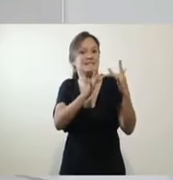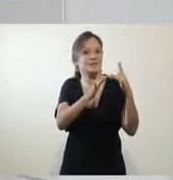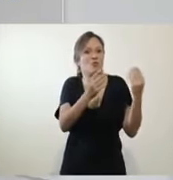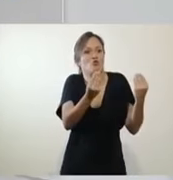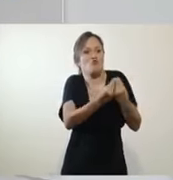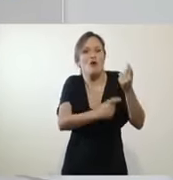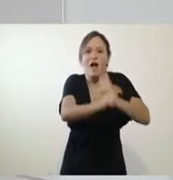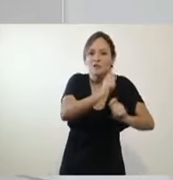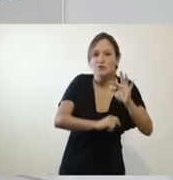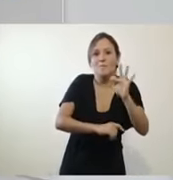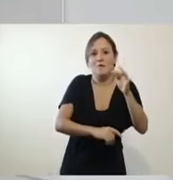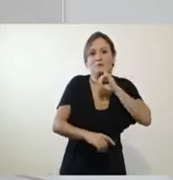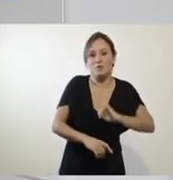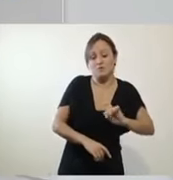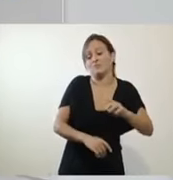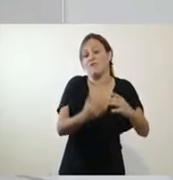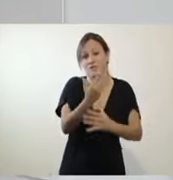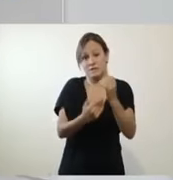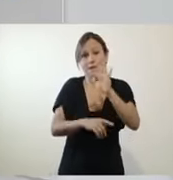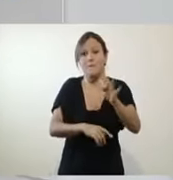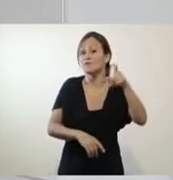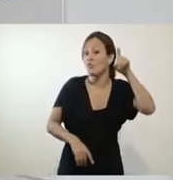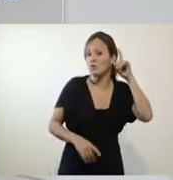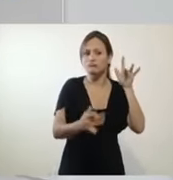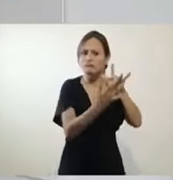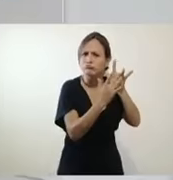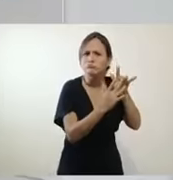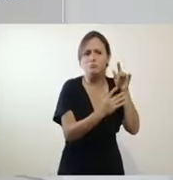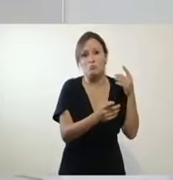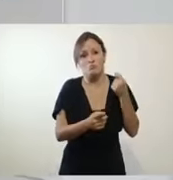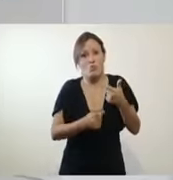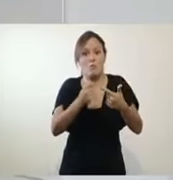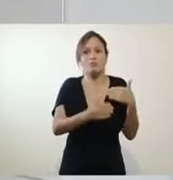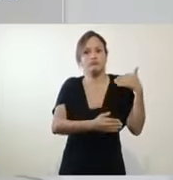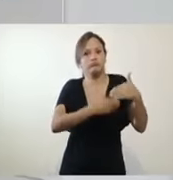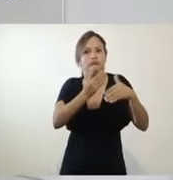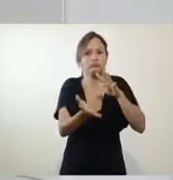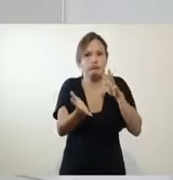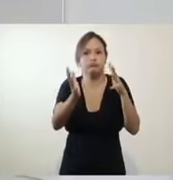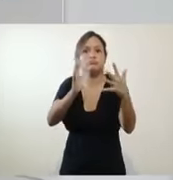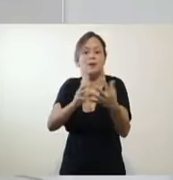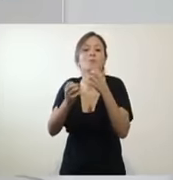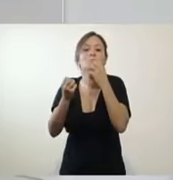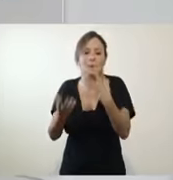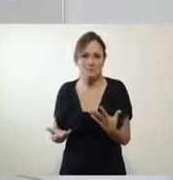diferentes asociaciones y fundaciones, tanto FASICAN como Funcasor, va evolucionando en el tiempo. Bien,